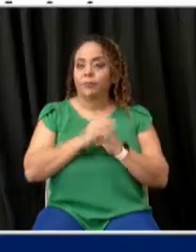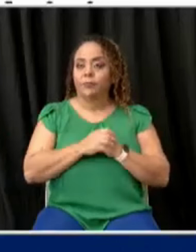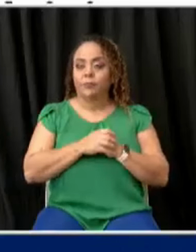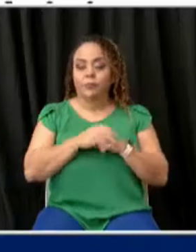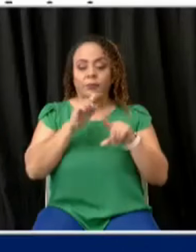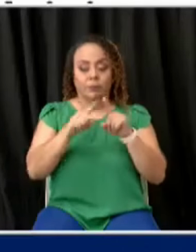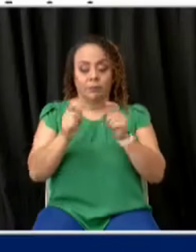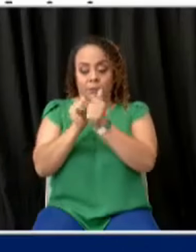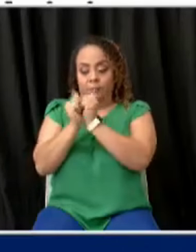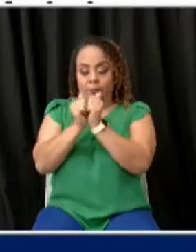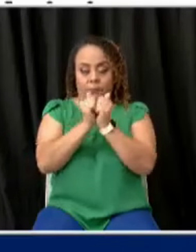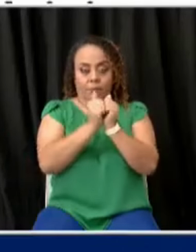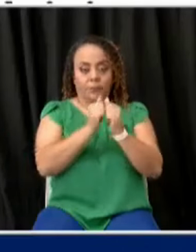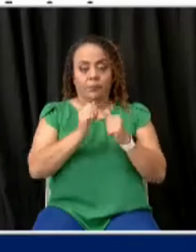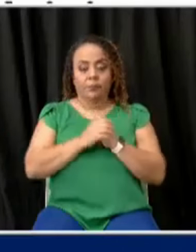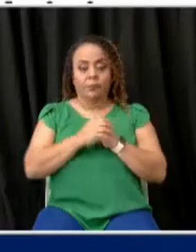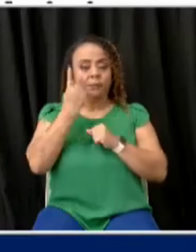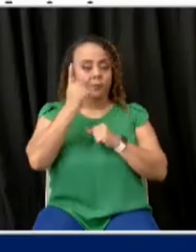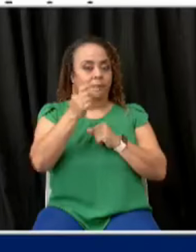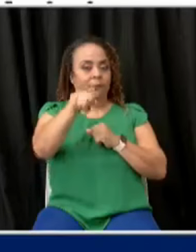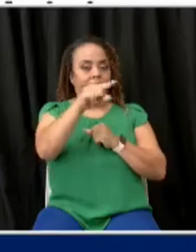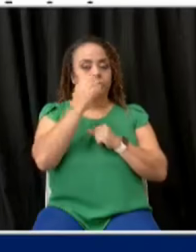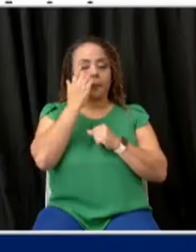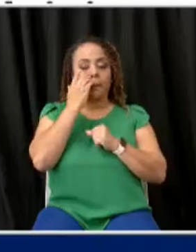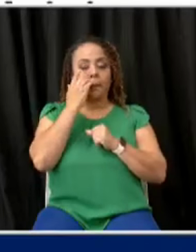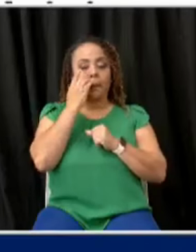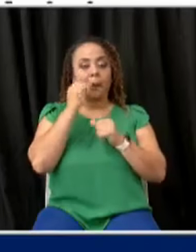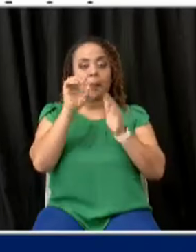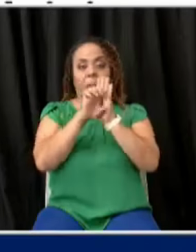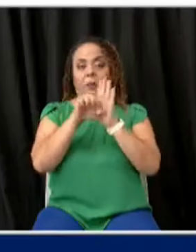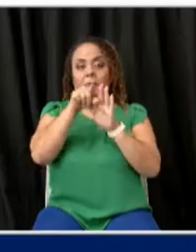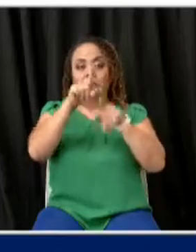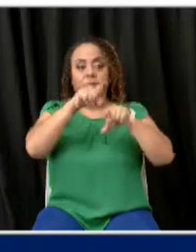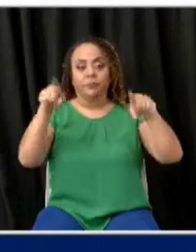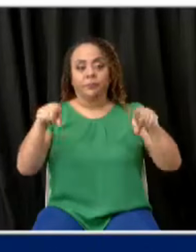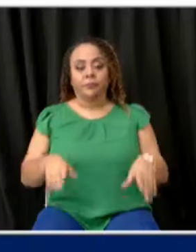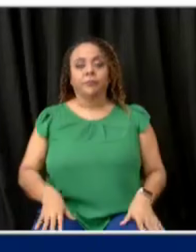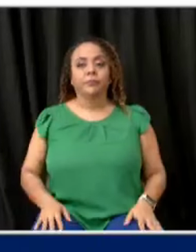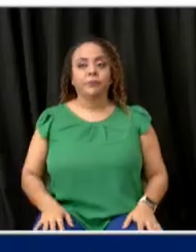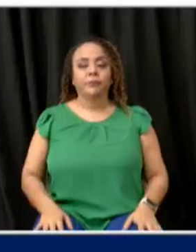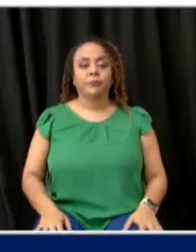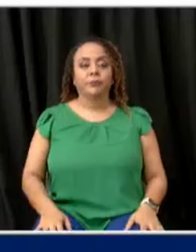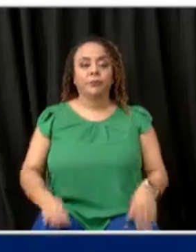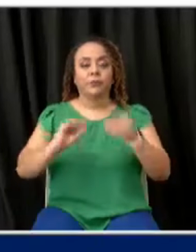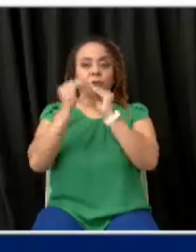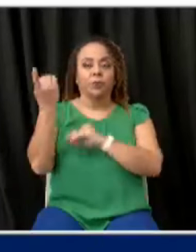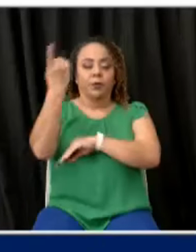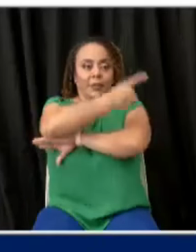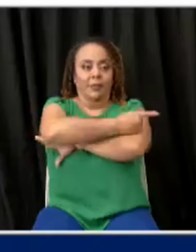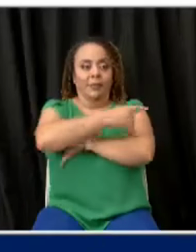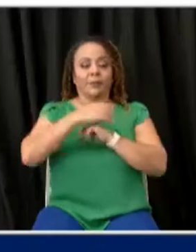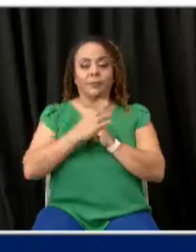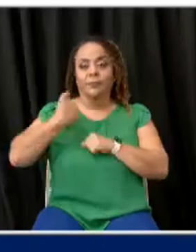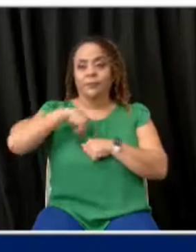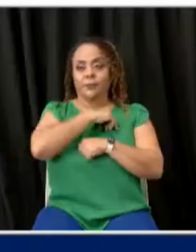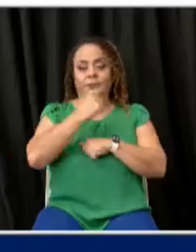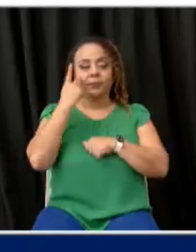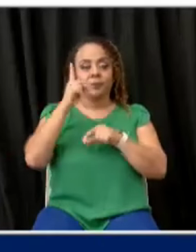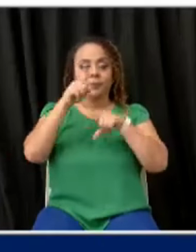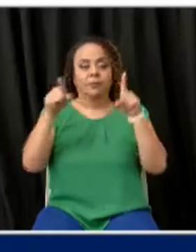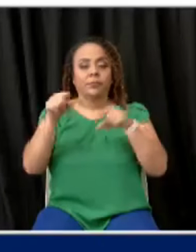Pero en deportistas, vean ustedes, por ejemplo, esta gráfica, en número de días, nosotros vemos en la